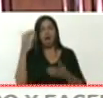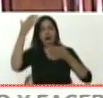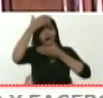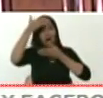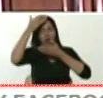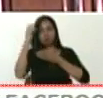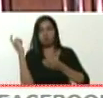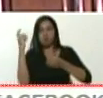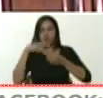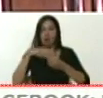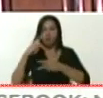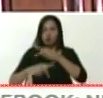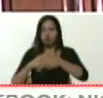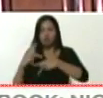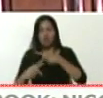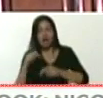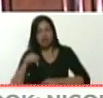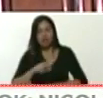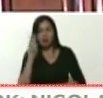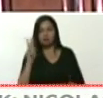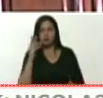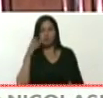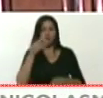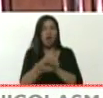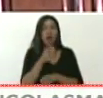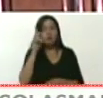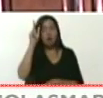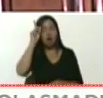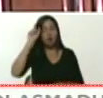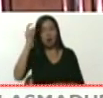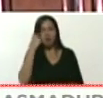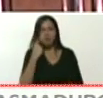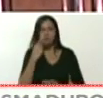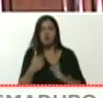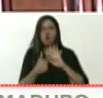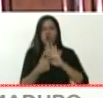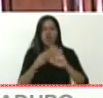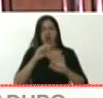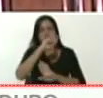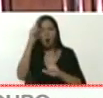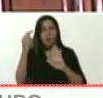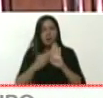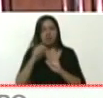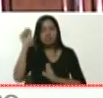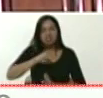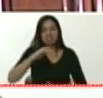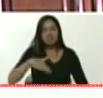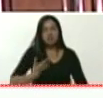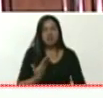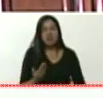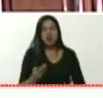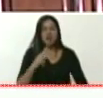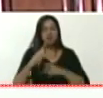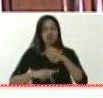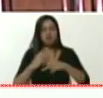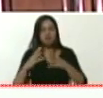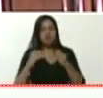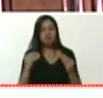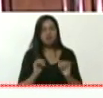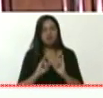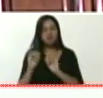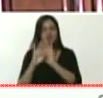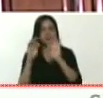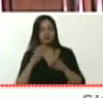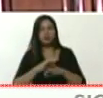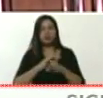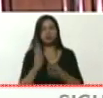que viene a producir en el país. Vámonos al Guárico para mostrarle a un país entero que sí se puede a producir la proteína